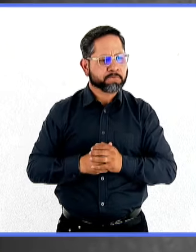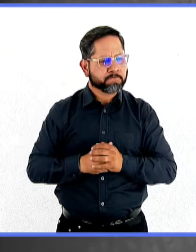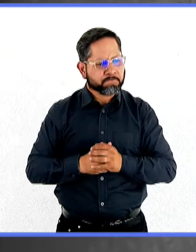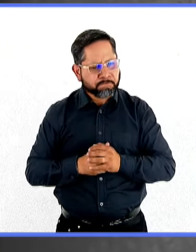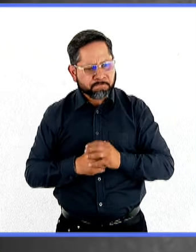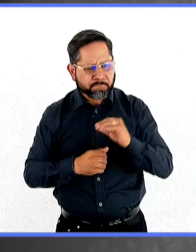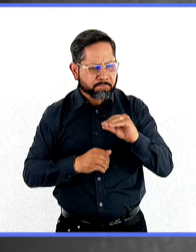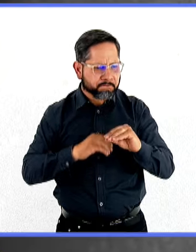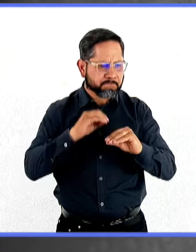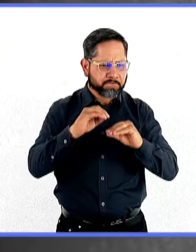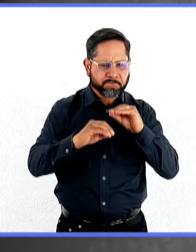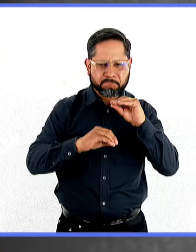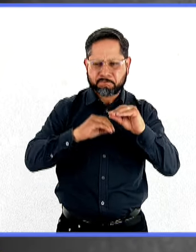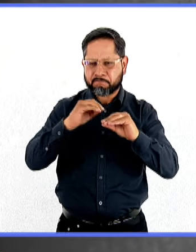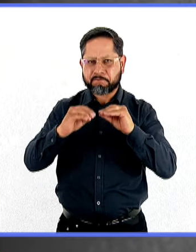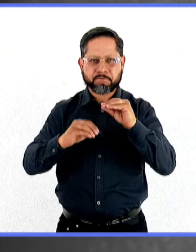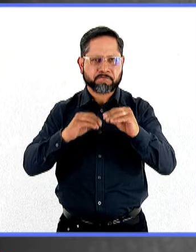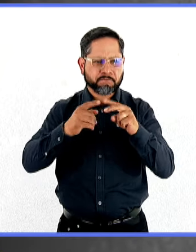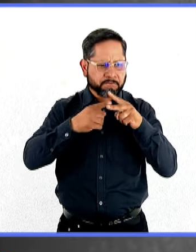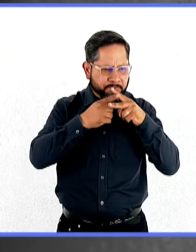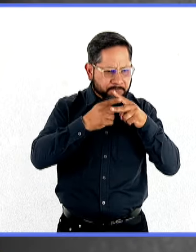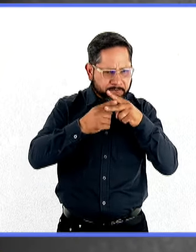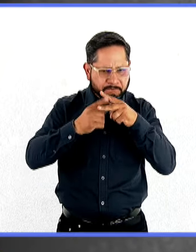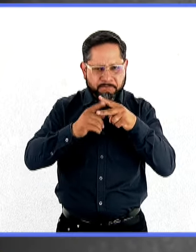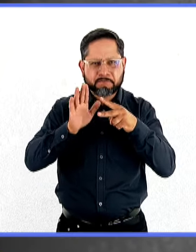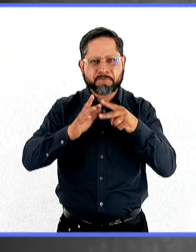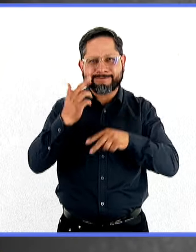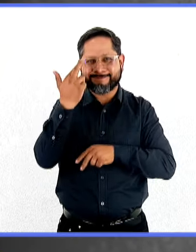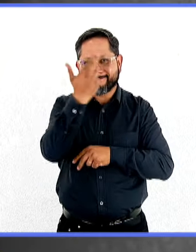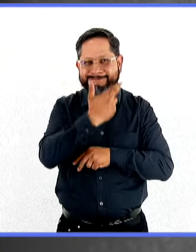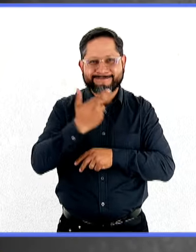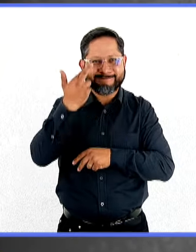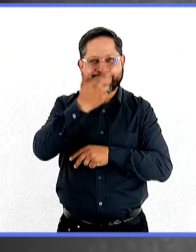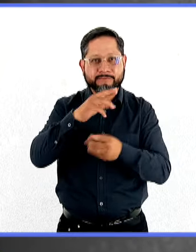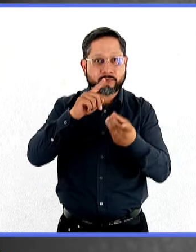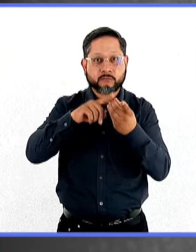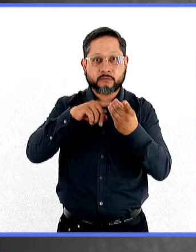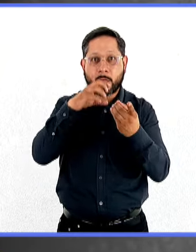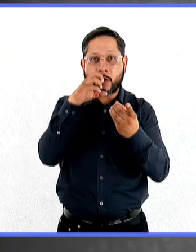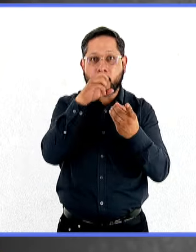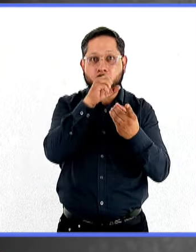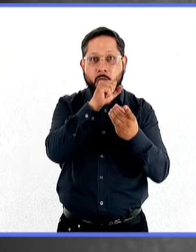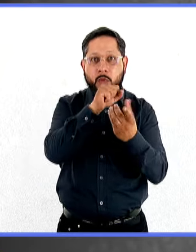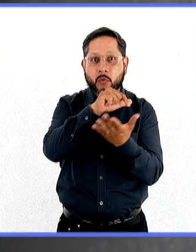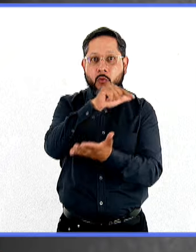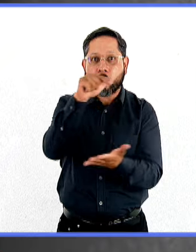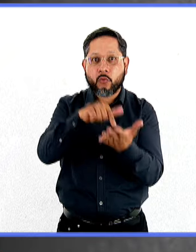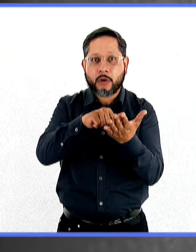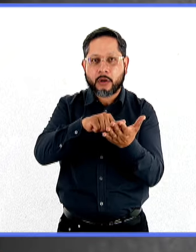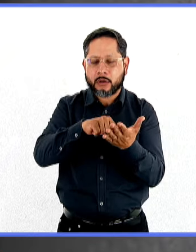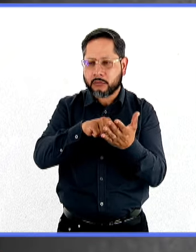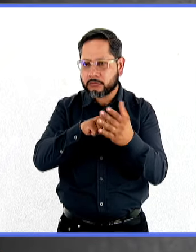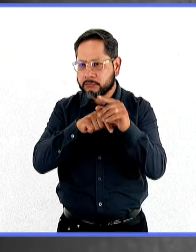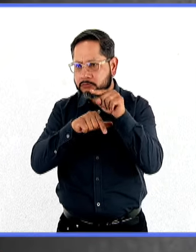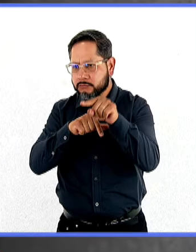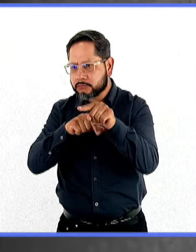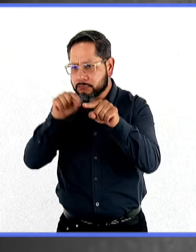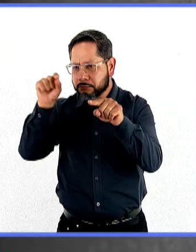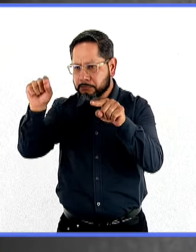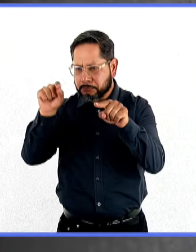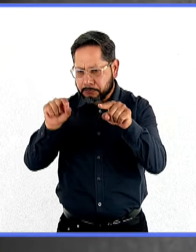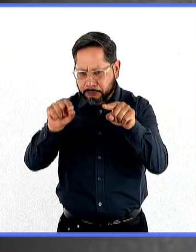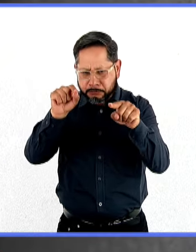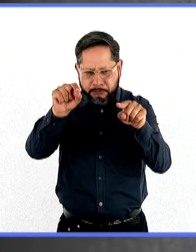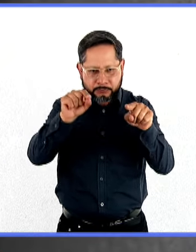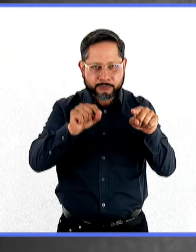elaborar a construir un algoritmo de detección de puntos de calor estos puntos de calor están asociados a los a los incendios forestales